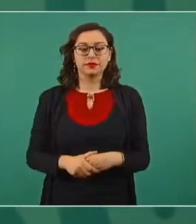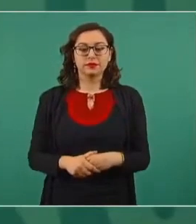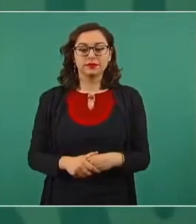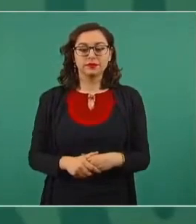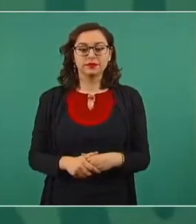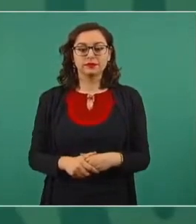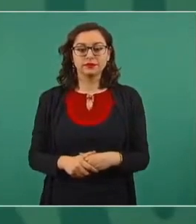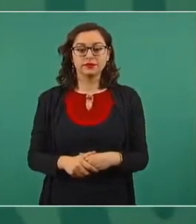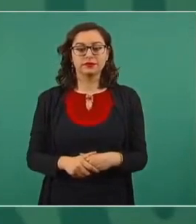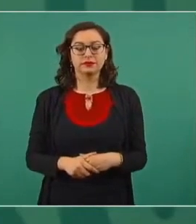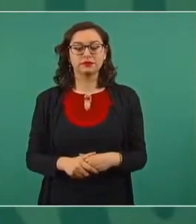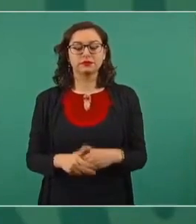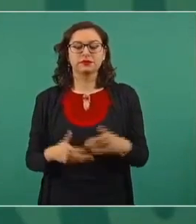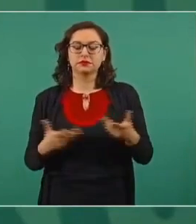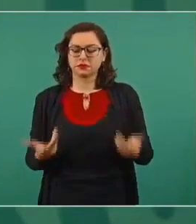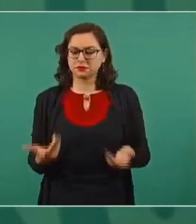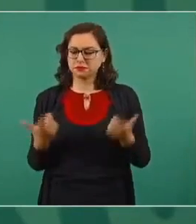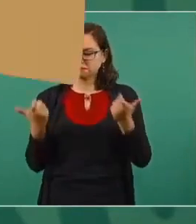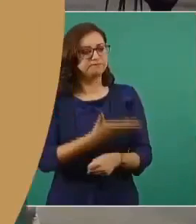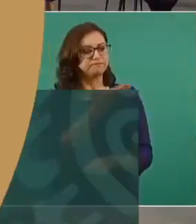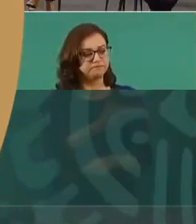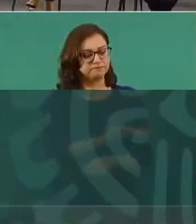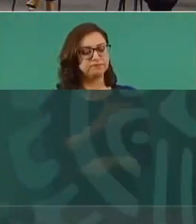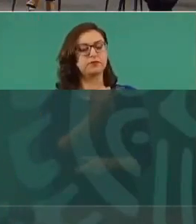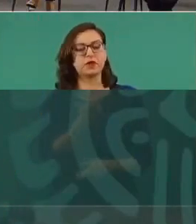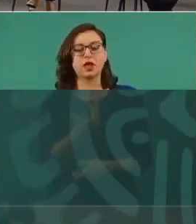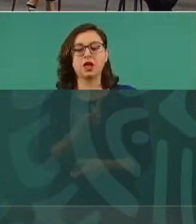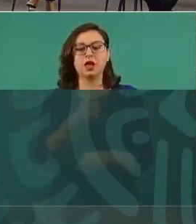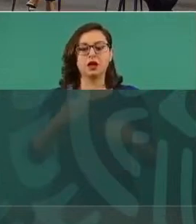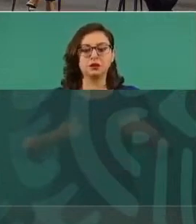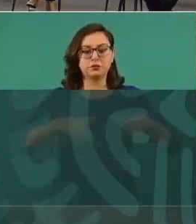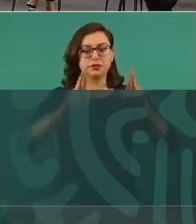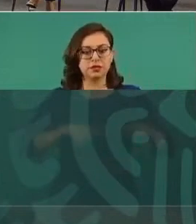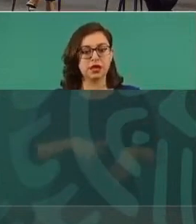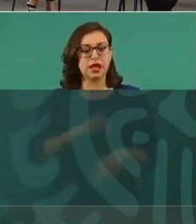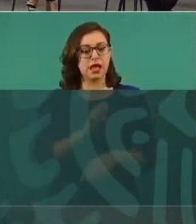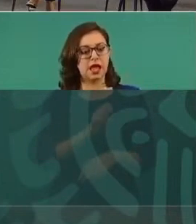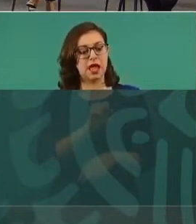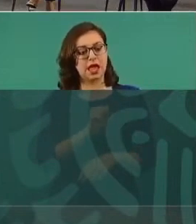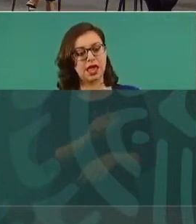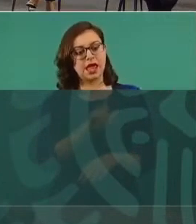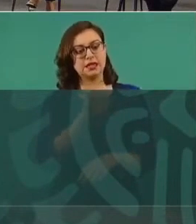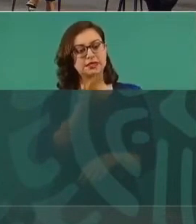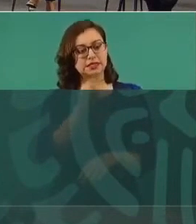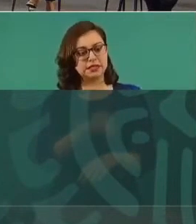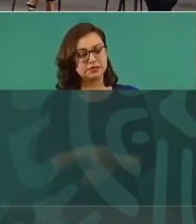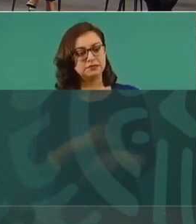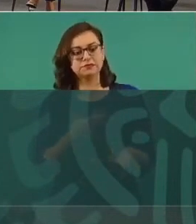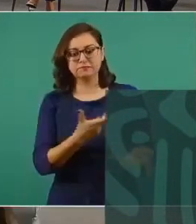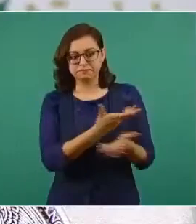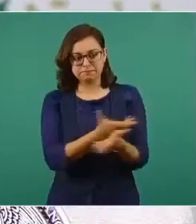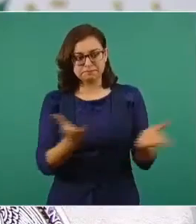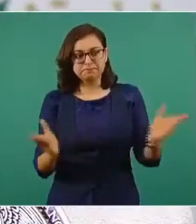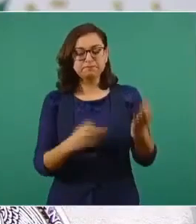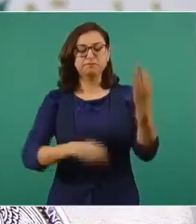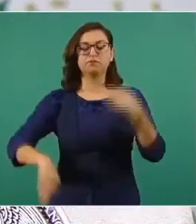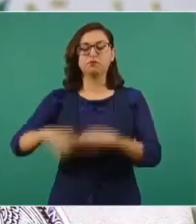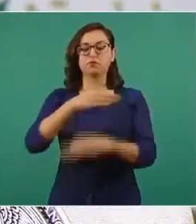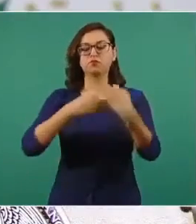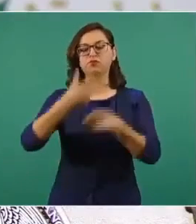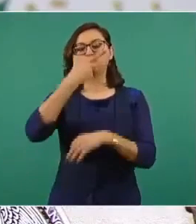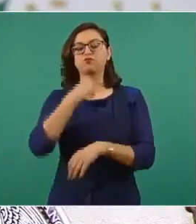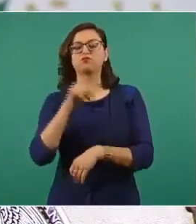está sólida la economía. El subsecretario de Salud, Hugo López-Gatell, informó que continúan bajando